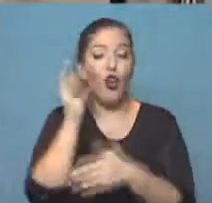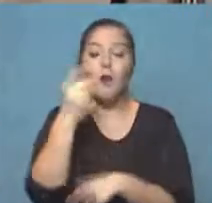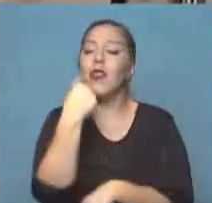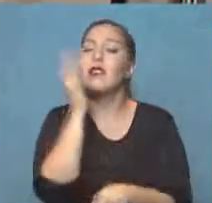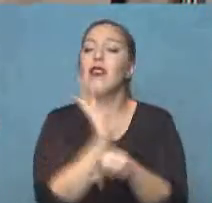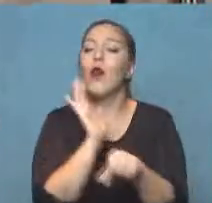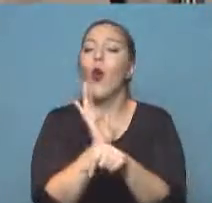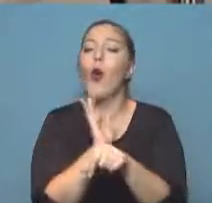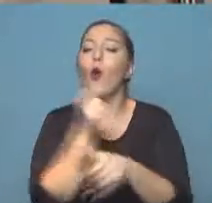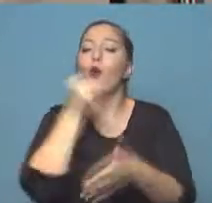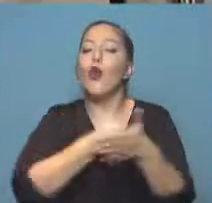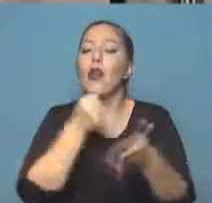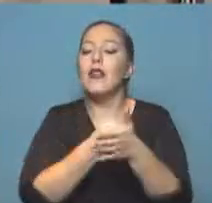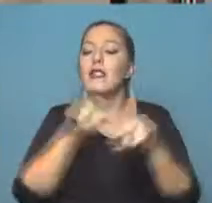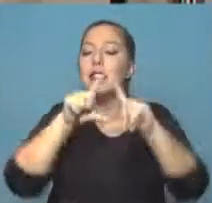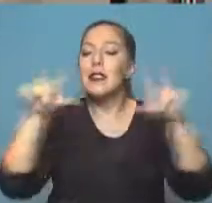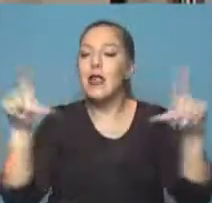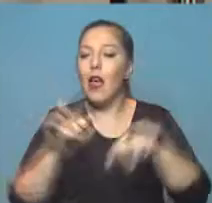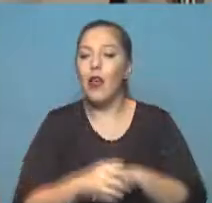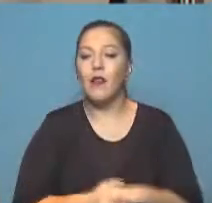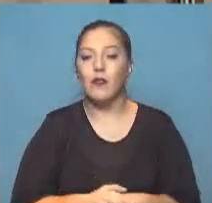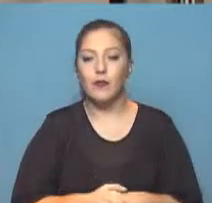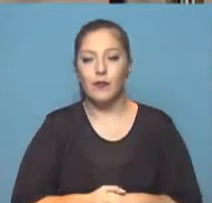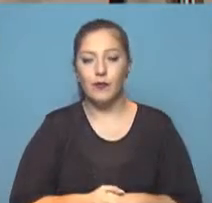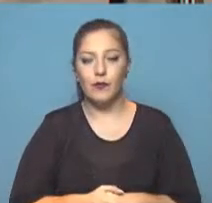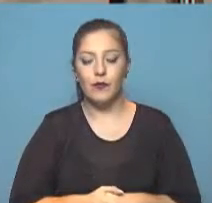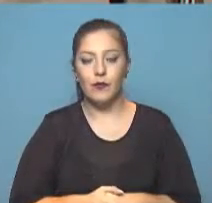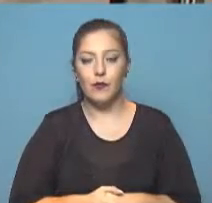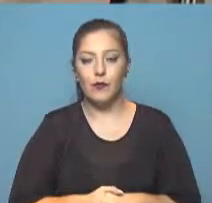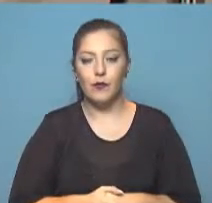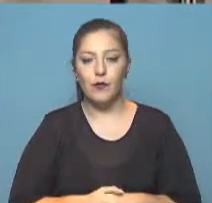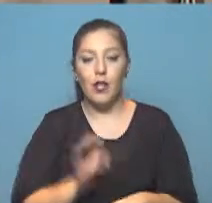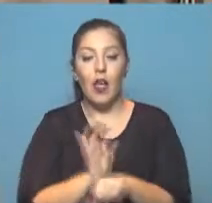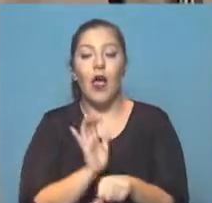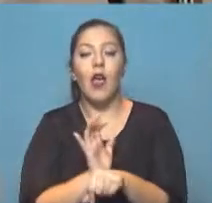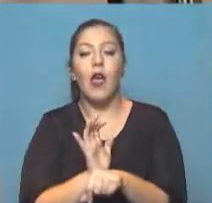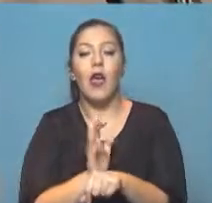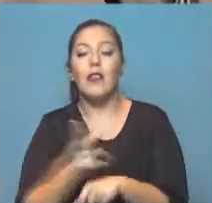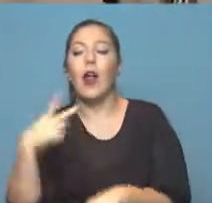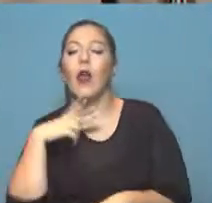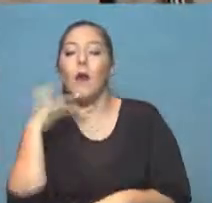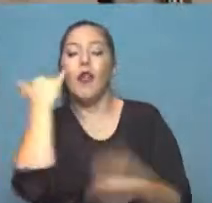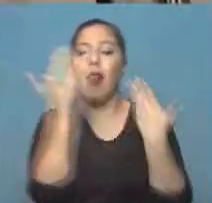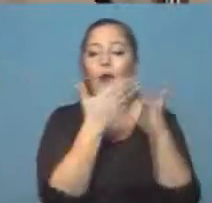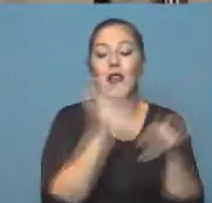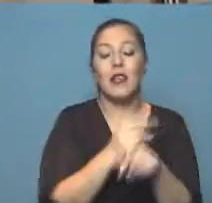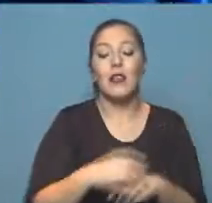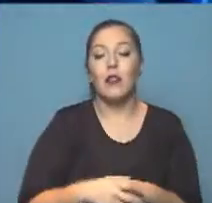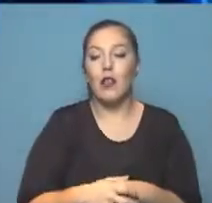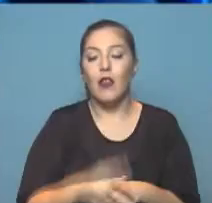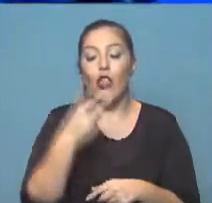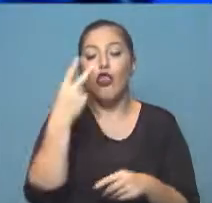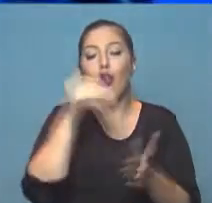llaman la violencia con mayúscula, la violencia entre liberales y conservadores, que se llevó 300.000 muertos y 2 millones de